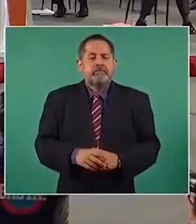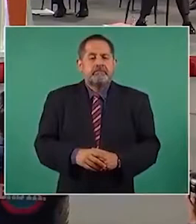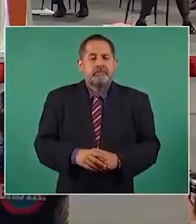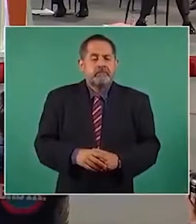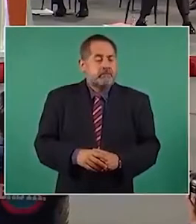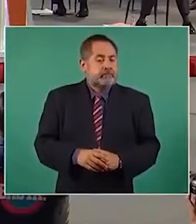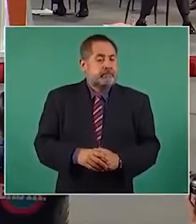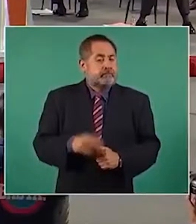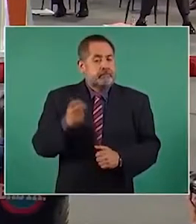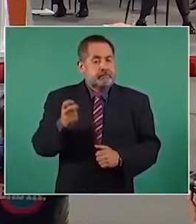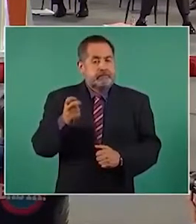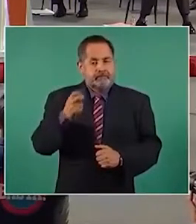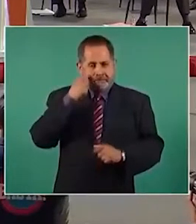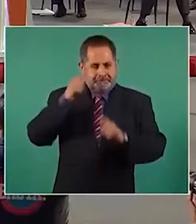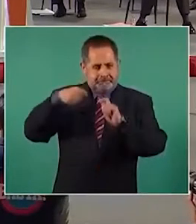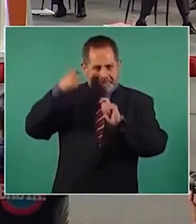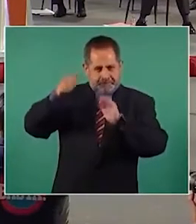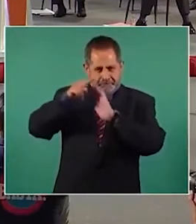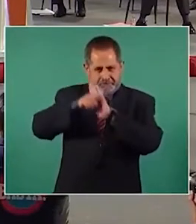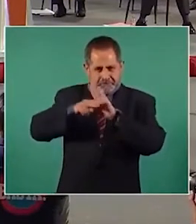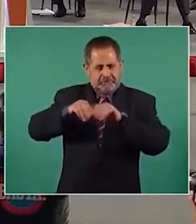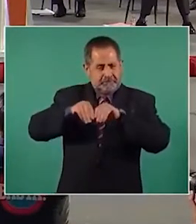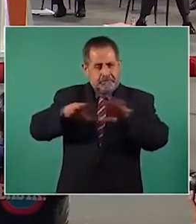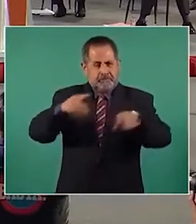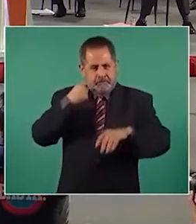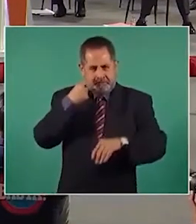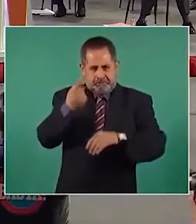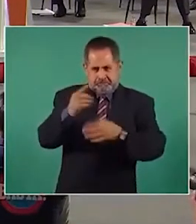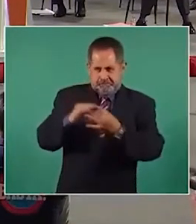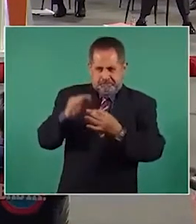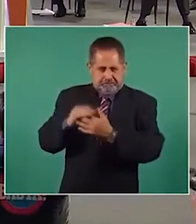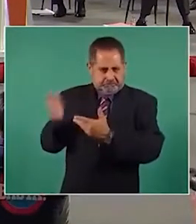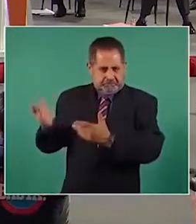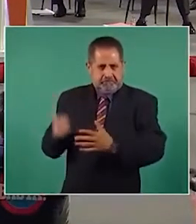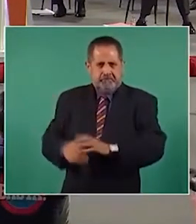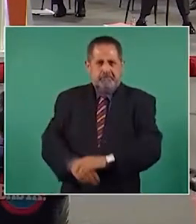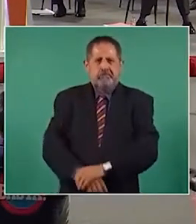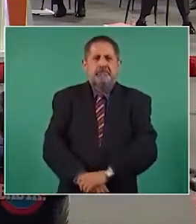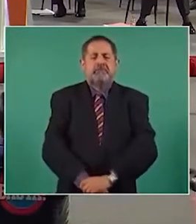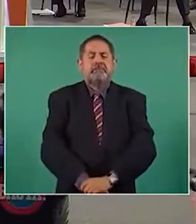Entonces, tenemos un pequeño video donde se muestra este proceso.